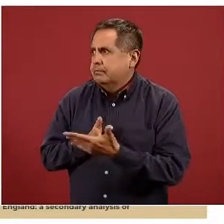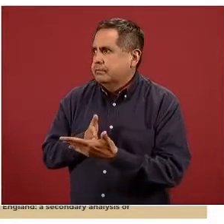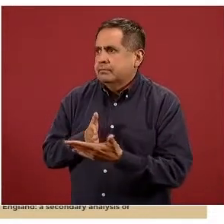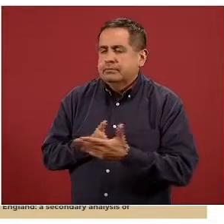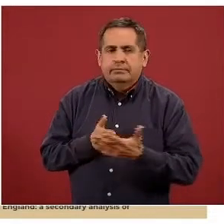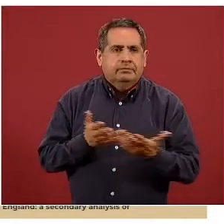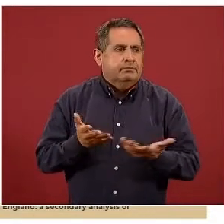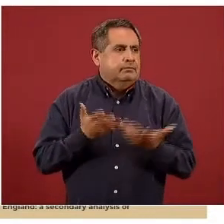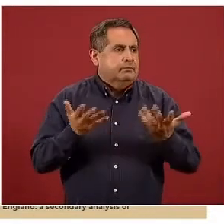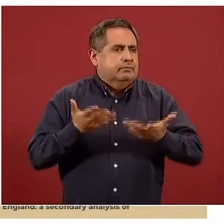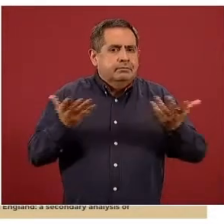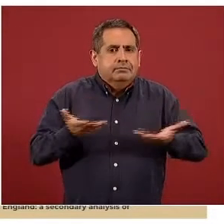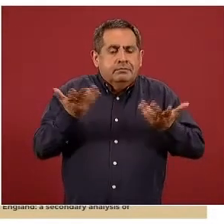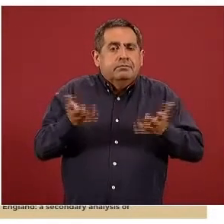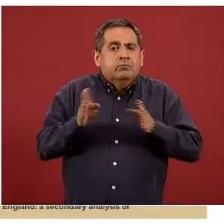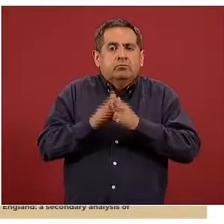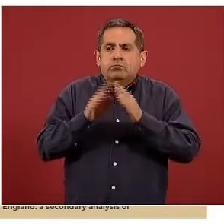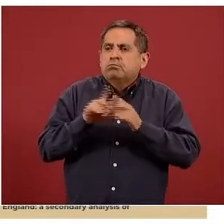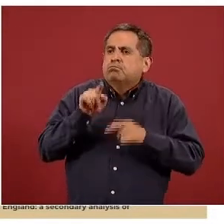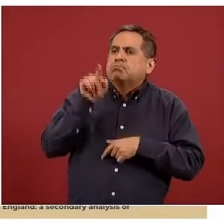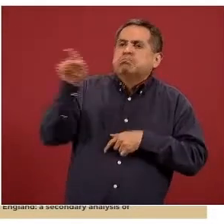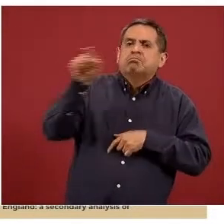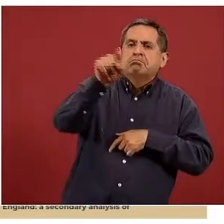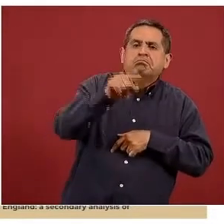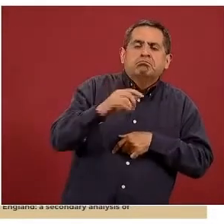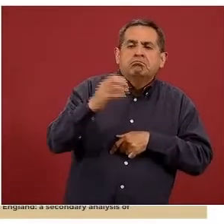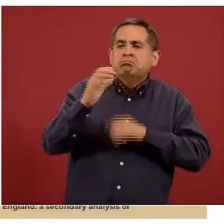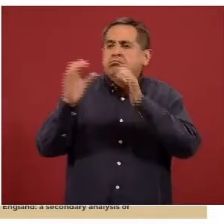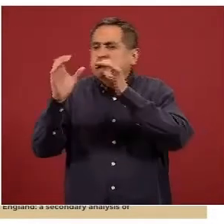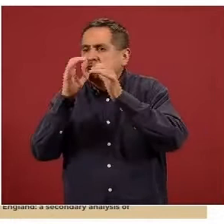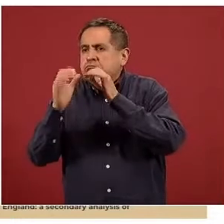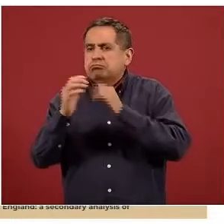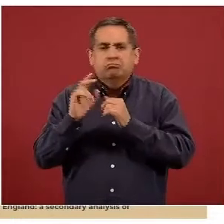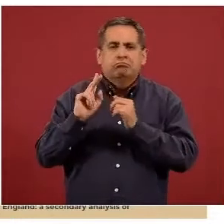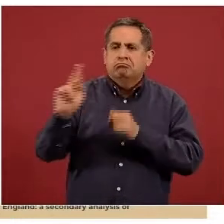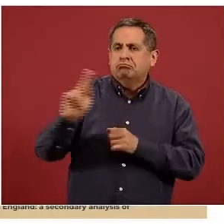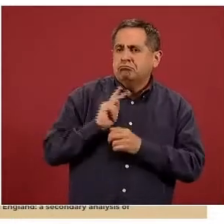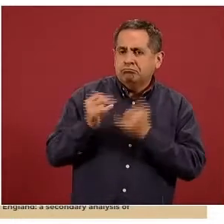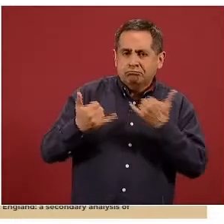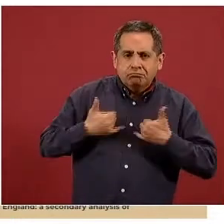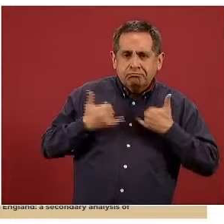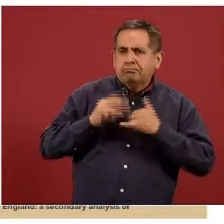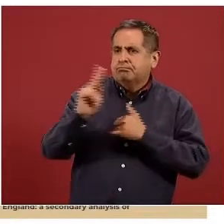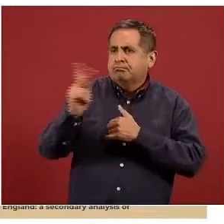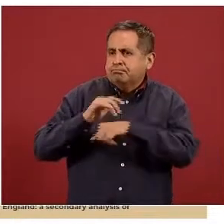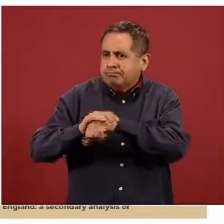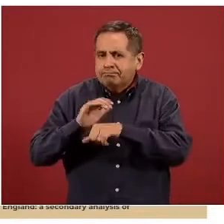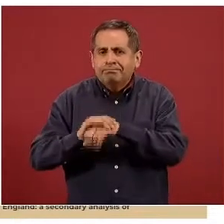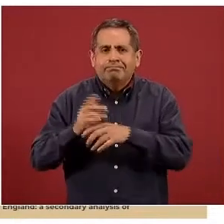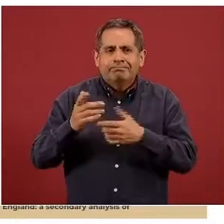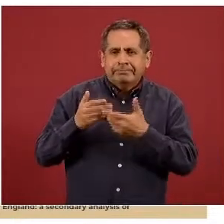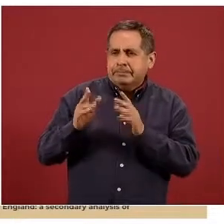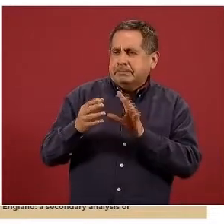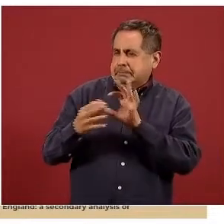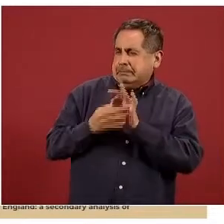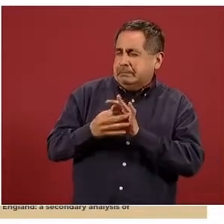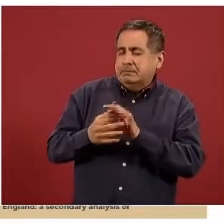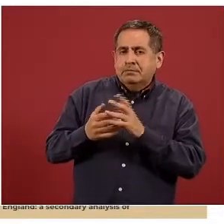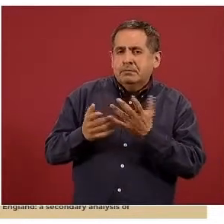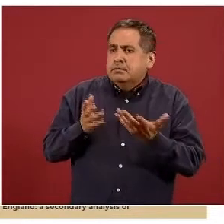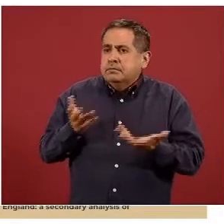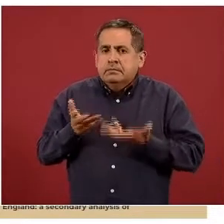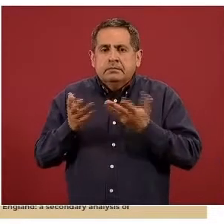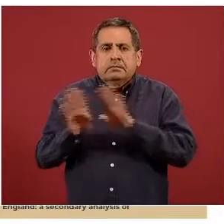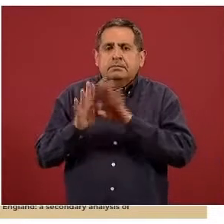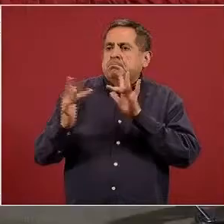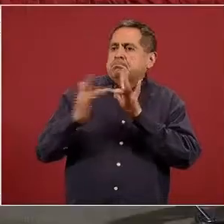es la única manera que se puede llegar a comunicar con sus pares, con sus amigos, con estas personas con las que se identificaba? Y como mencionaba el